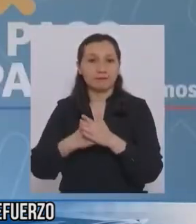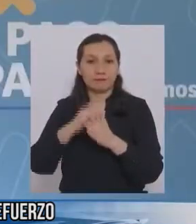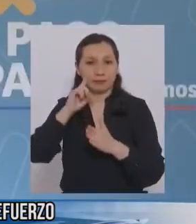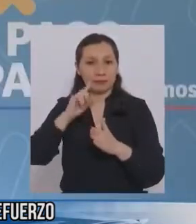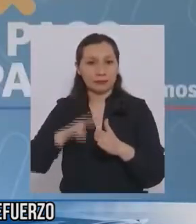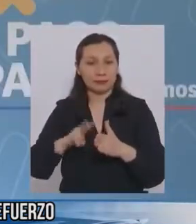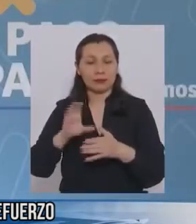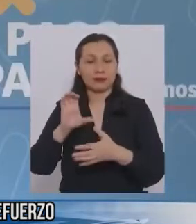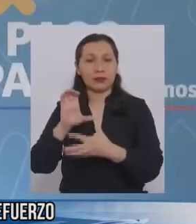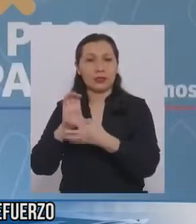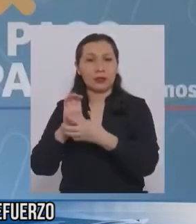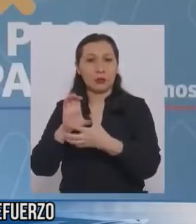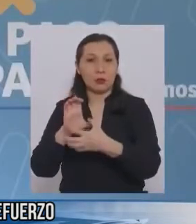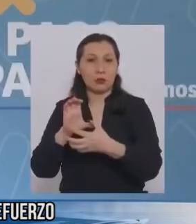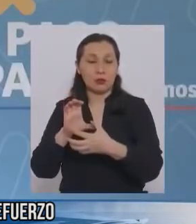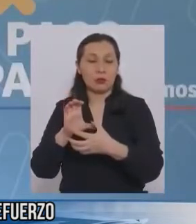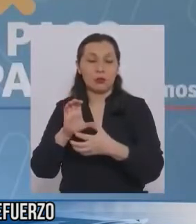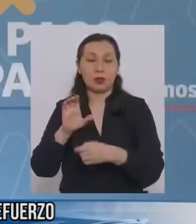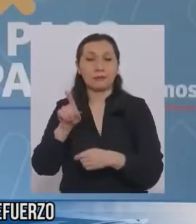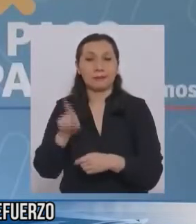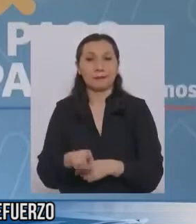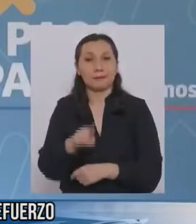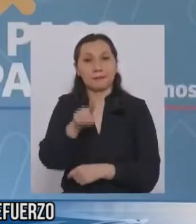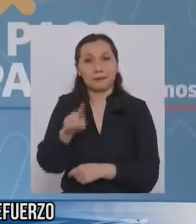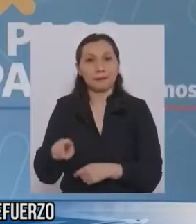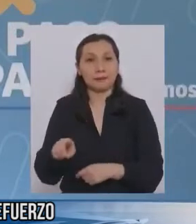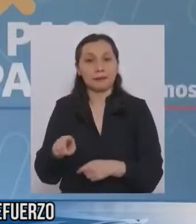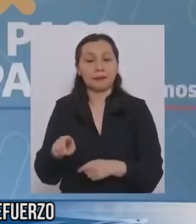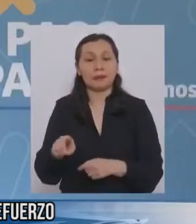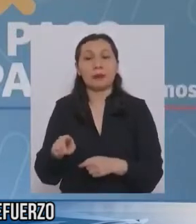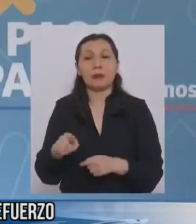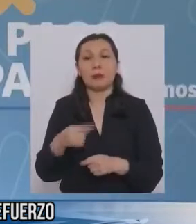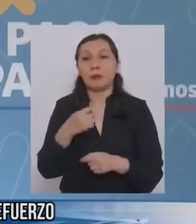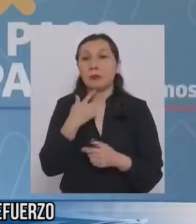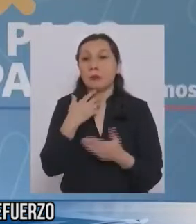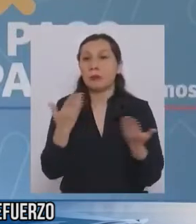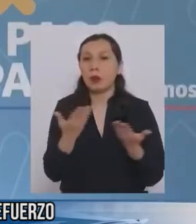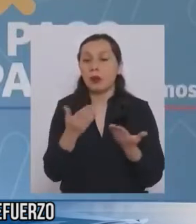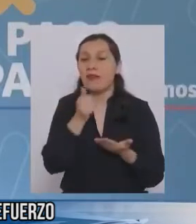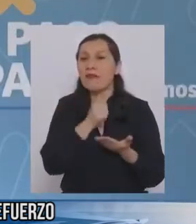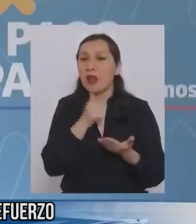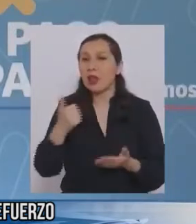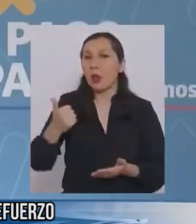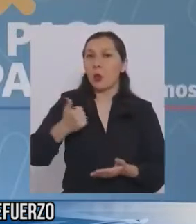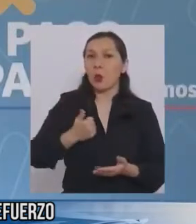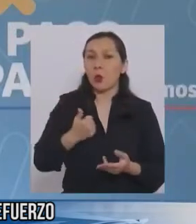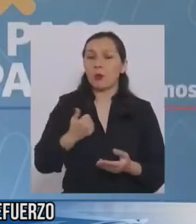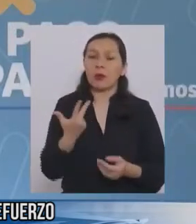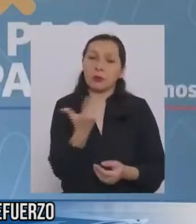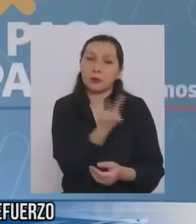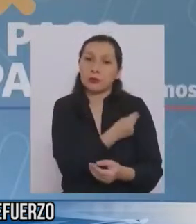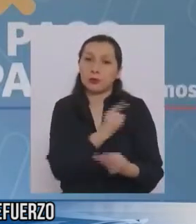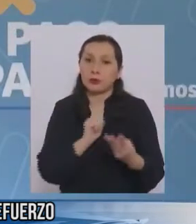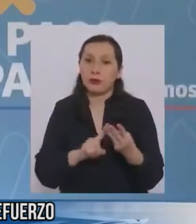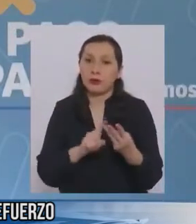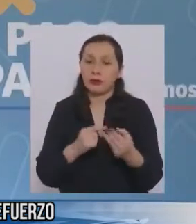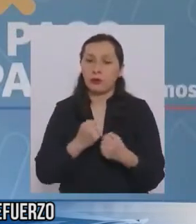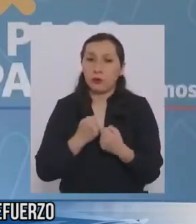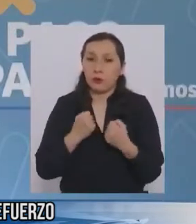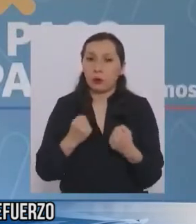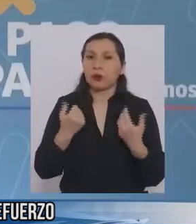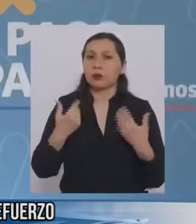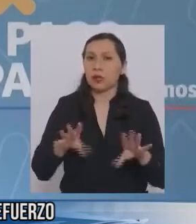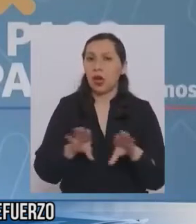pase de movilidad o con su base inhabilitado ya que no han asistido a recibir su dosis de refuerzo y que ya